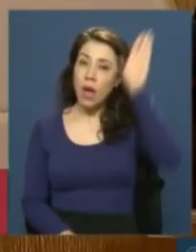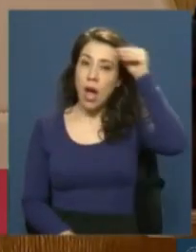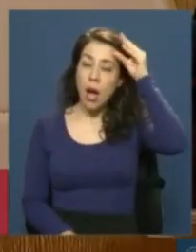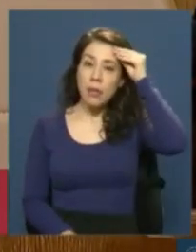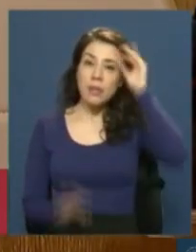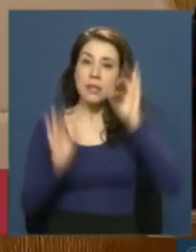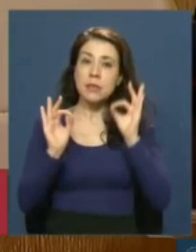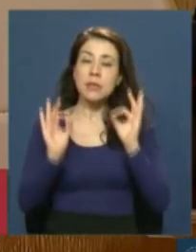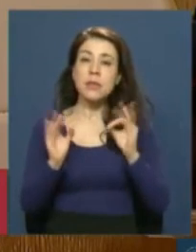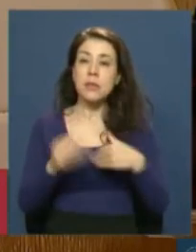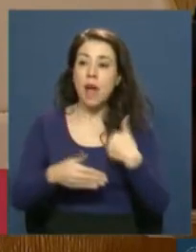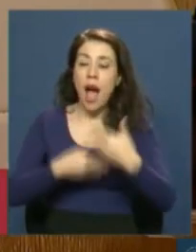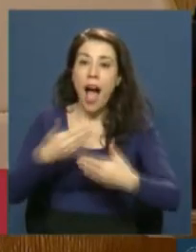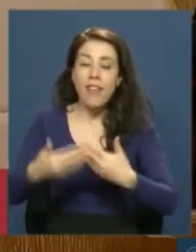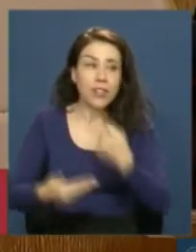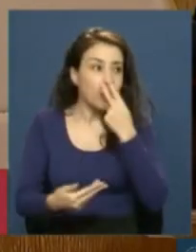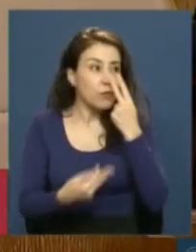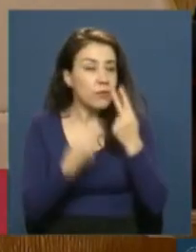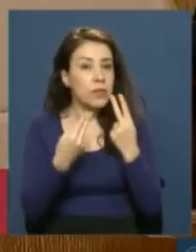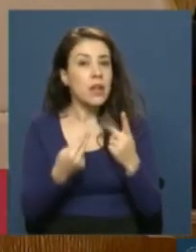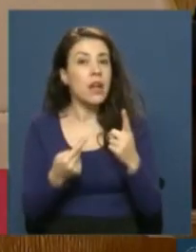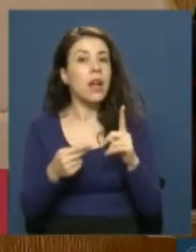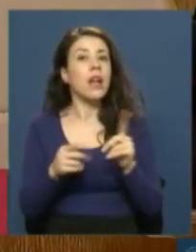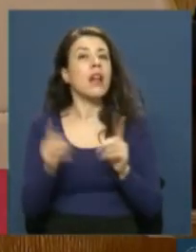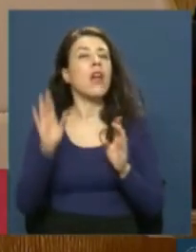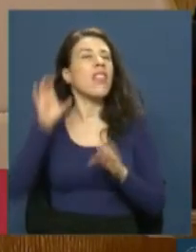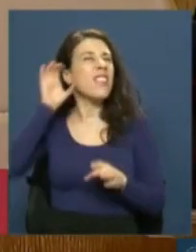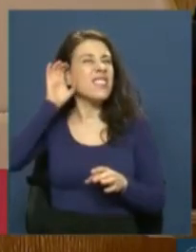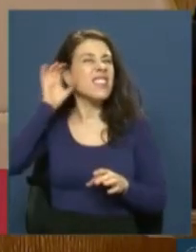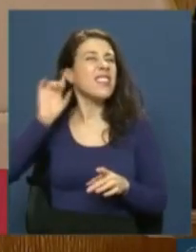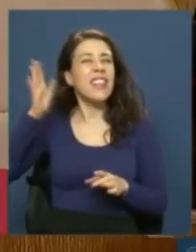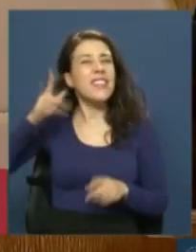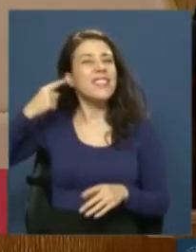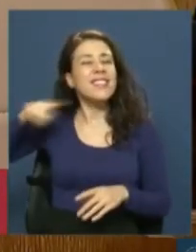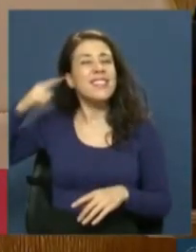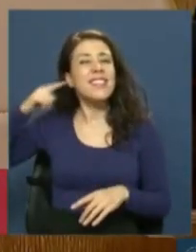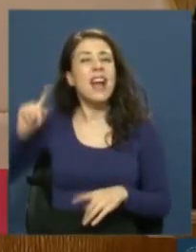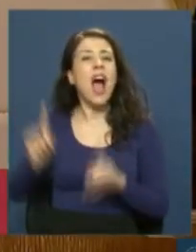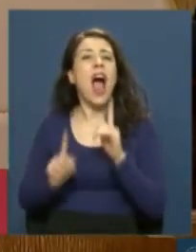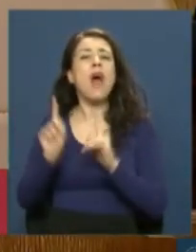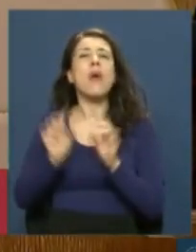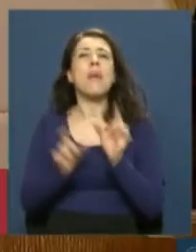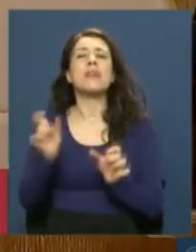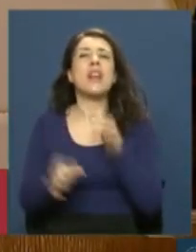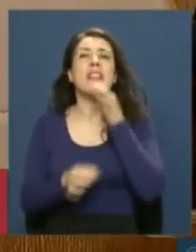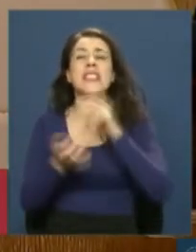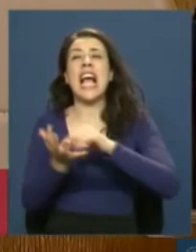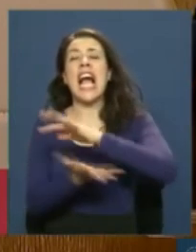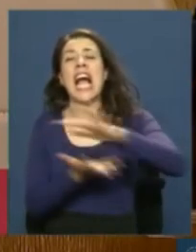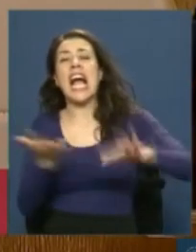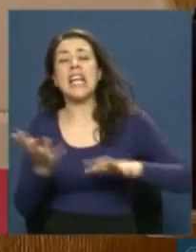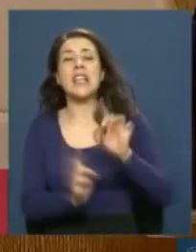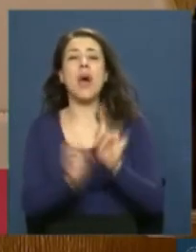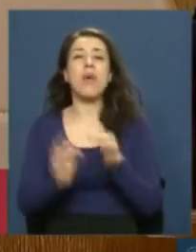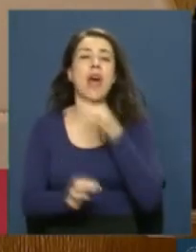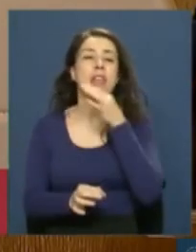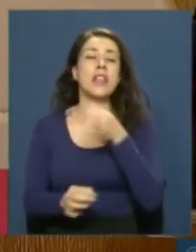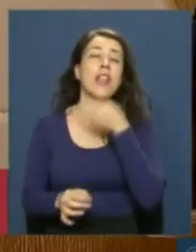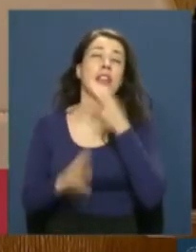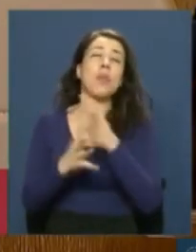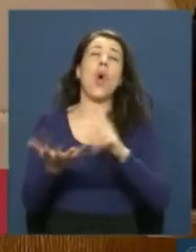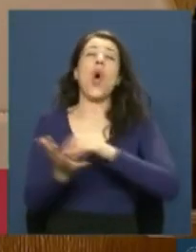especialmente por el curso los últimos días de no escuchar tanto algunos agoreros de las crisis porque hay algunos que ahora